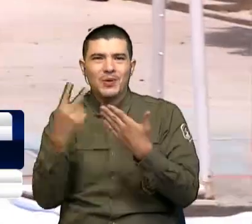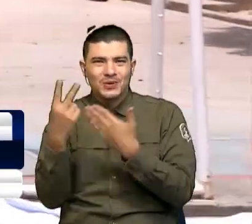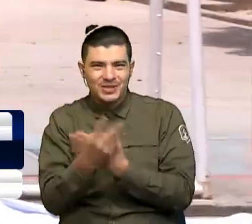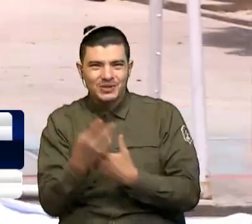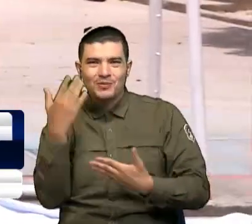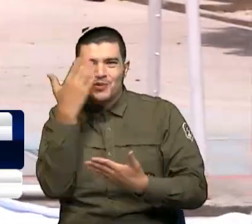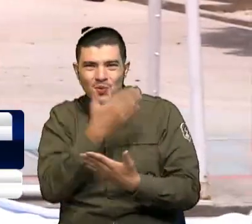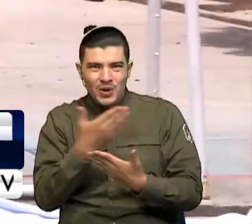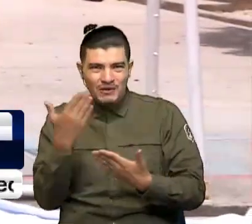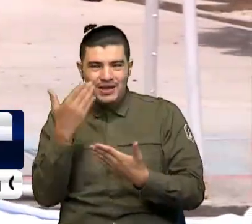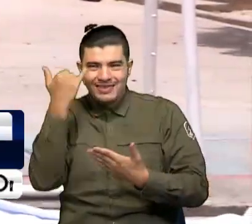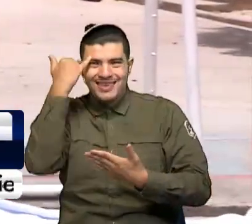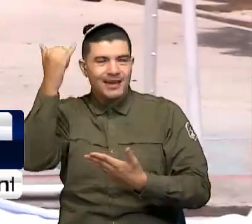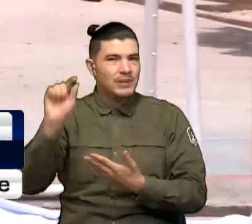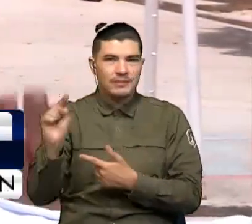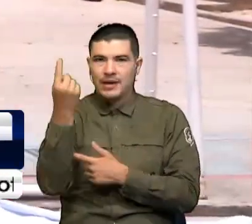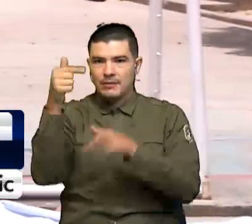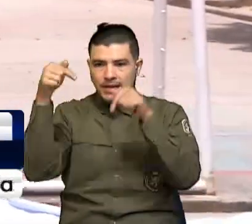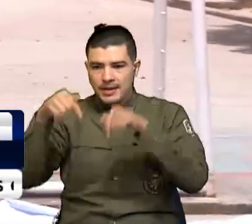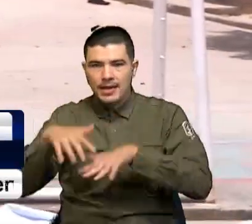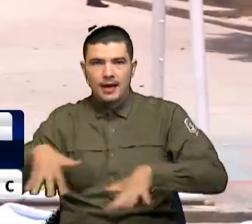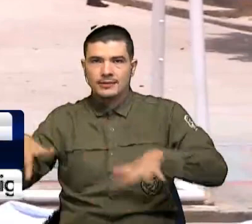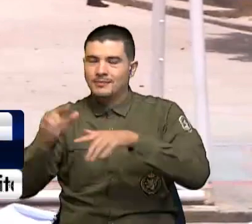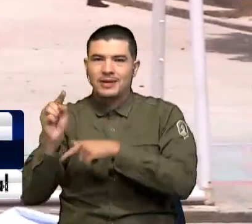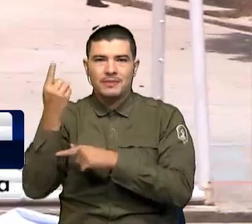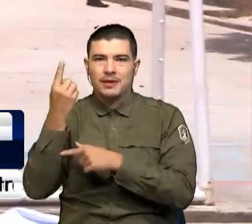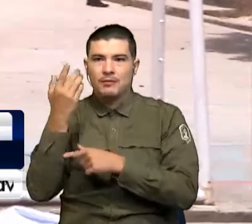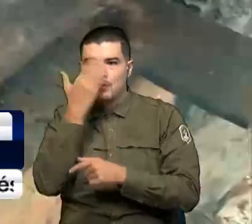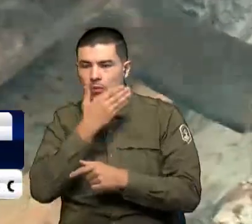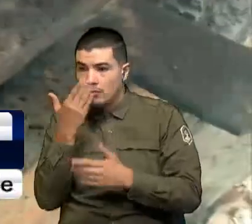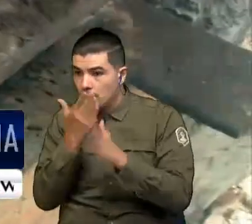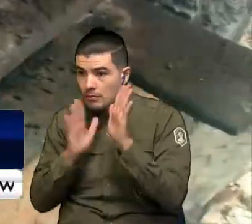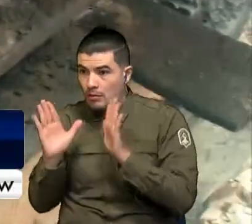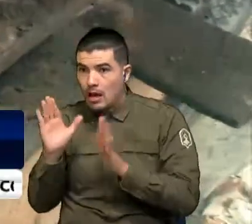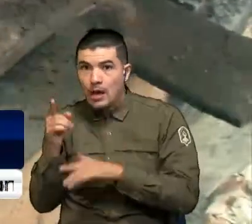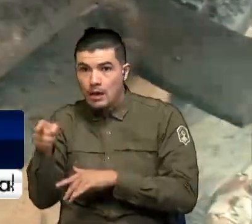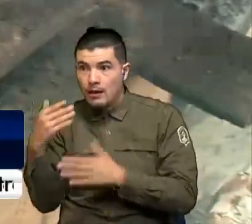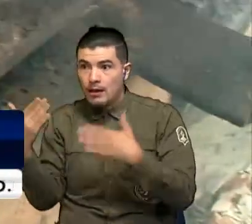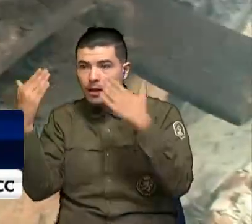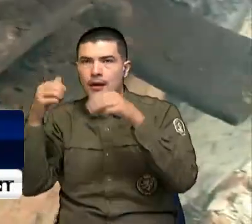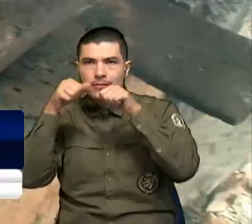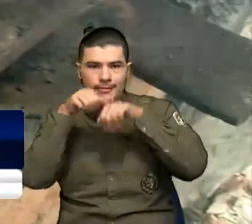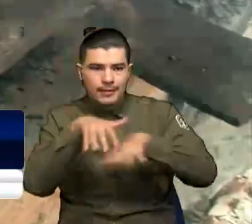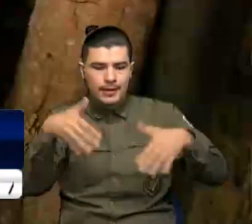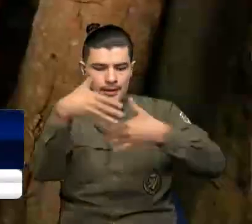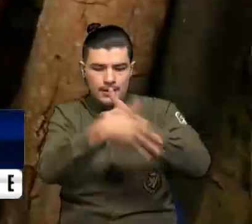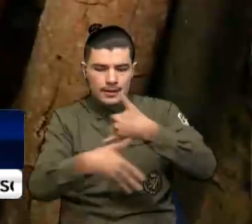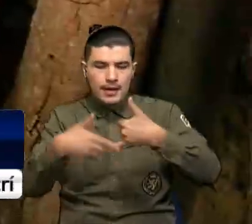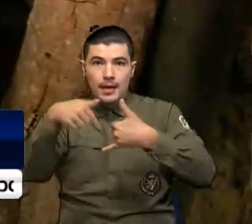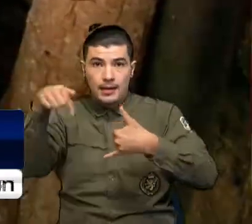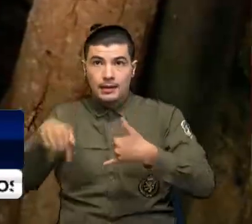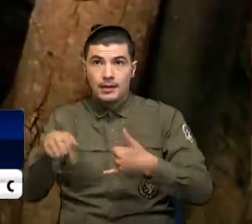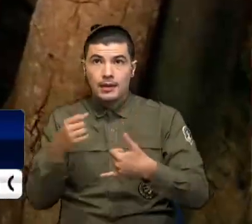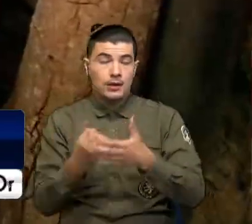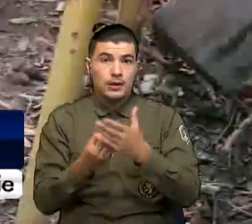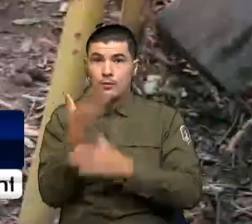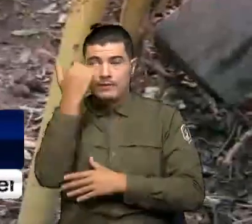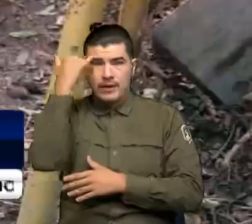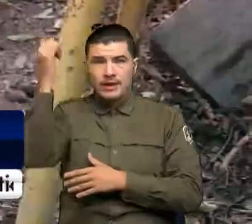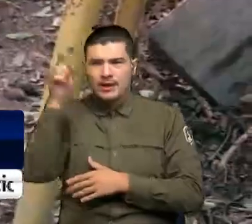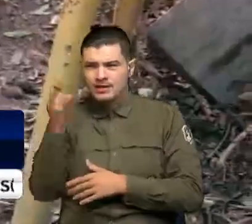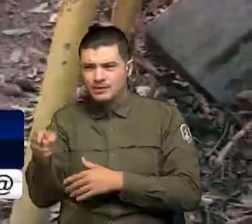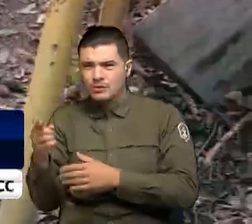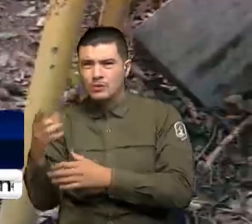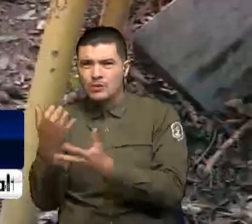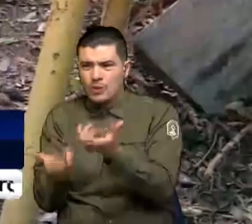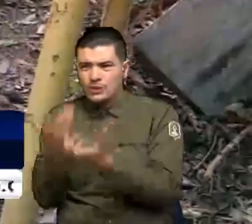es que se multiplique en varias regiones del país una de las innovaciones del programa está en la adecuación de las cocinas